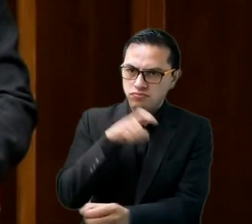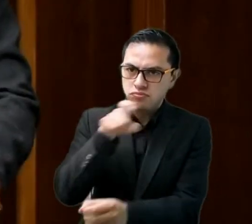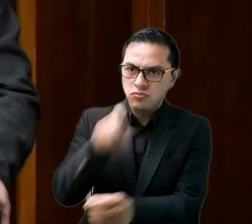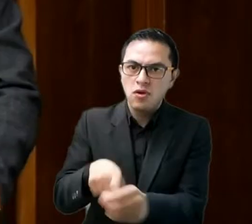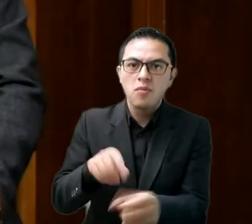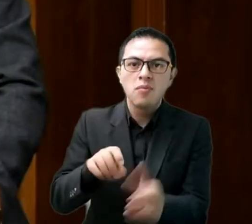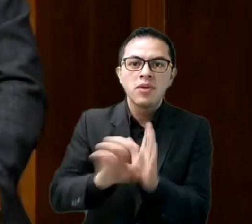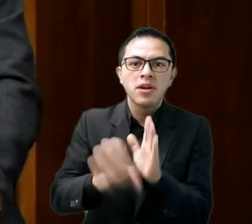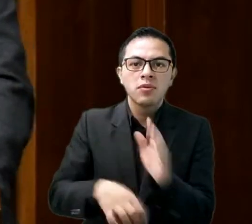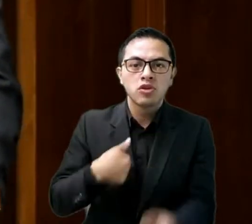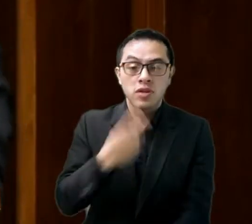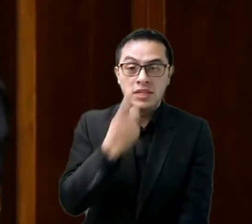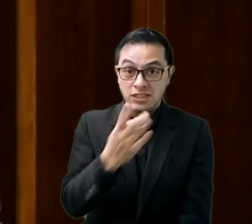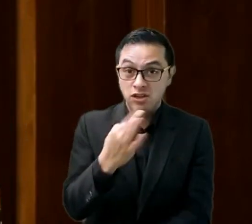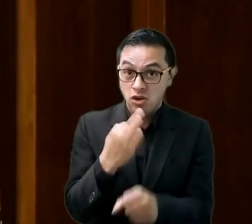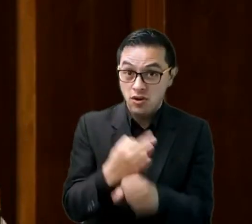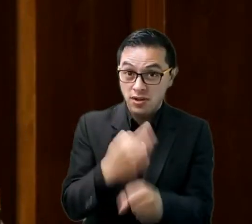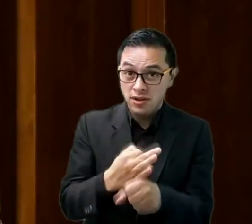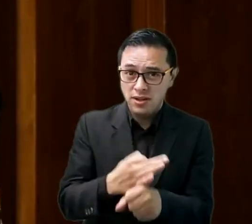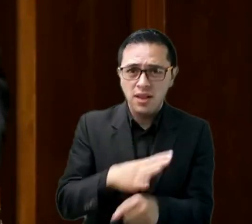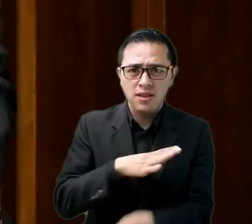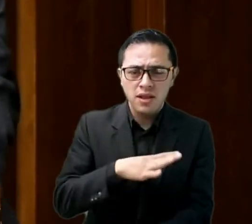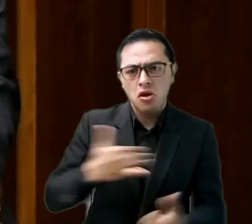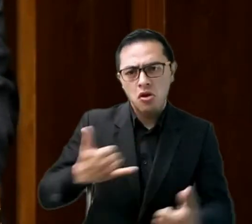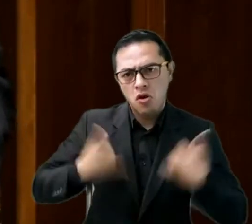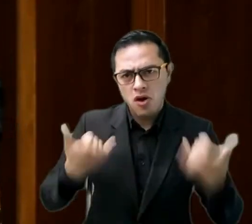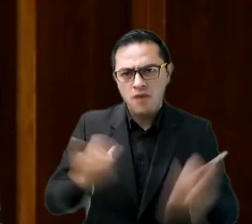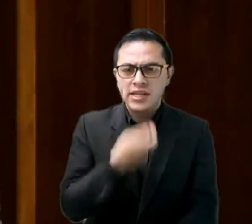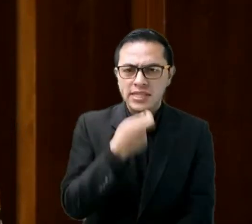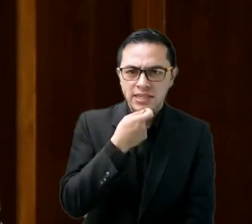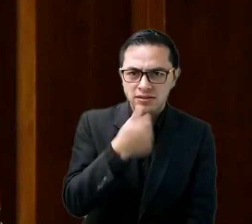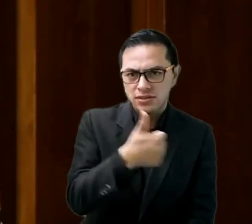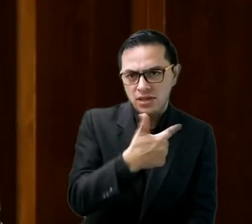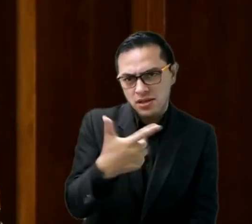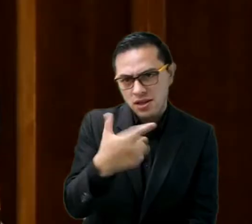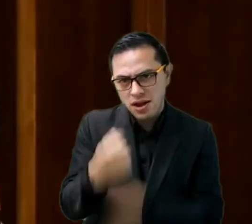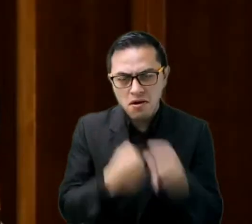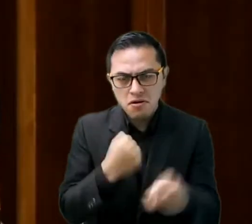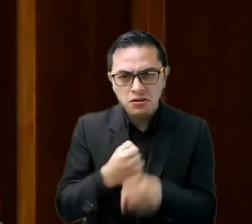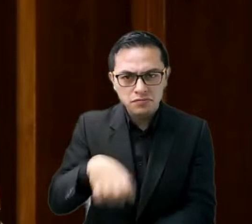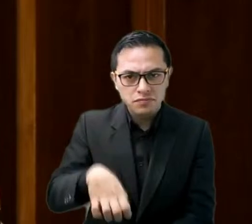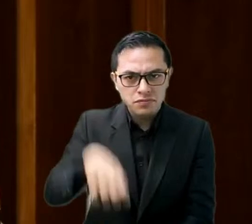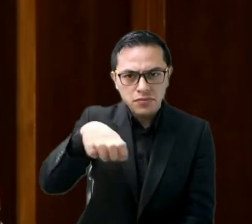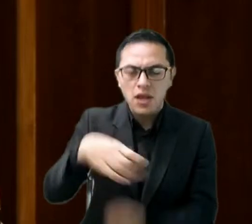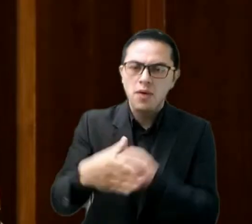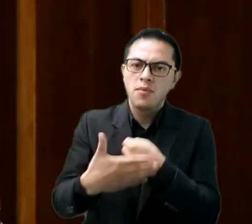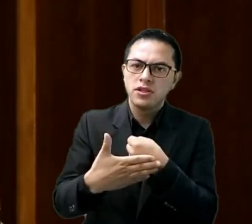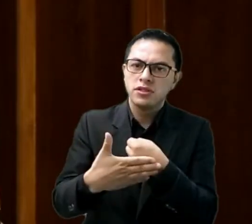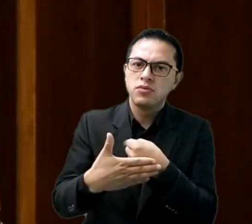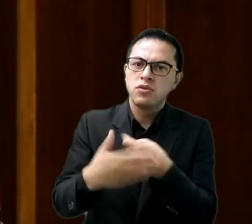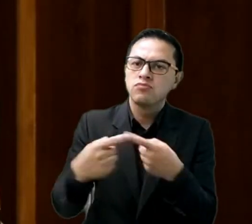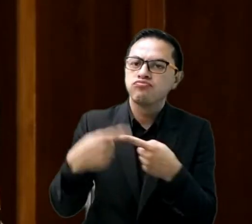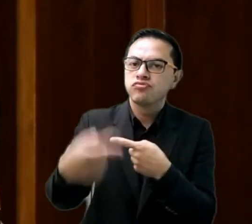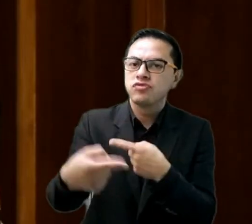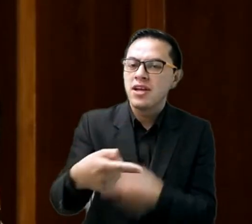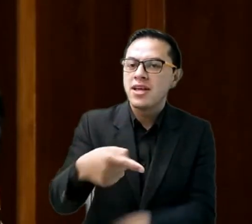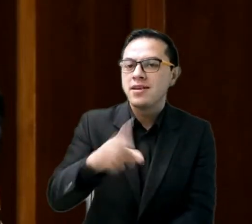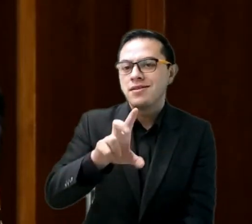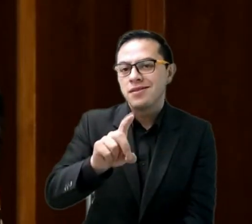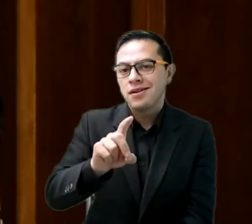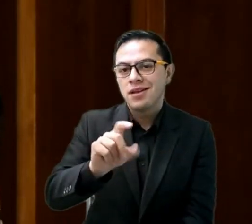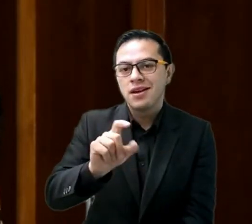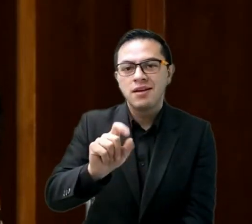jovencito, un niño de 6, 7 años, que dentro de 30 o 25 años, espero yo